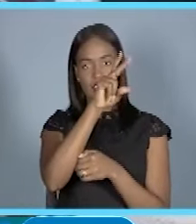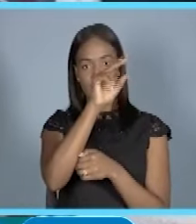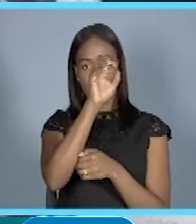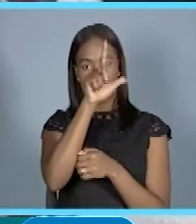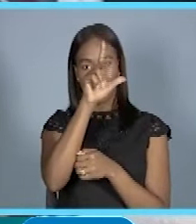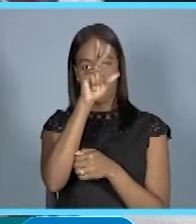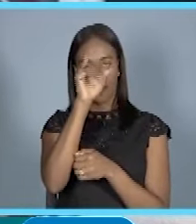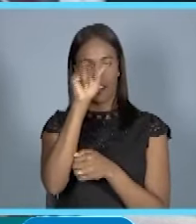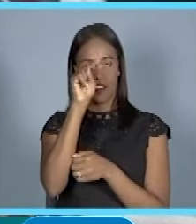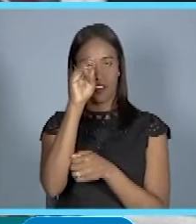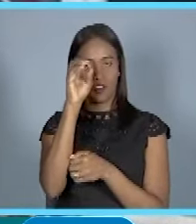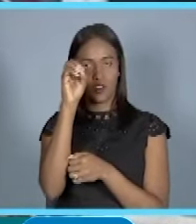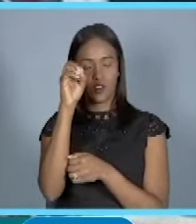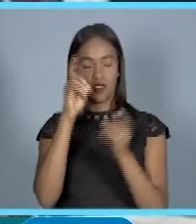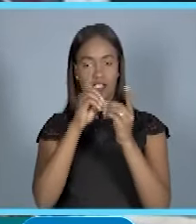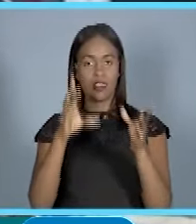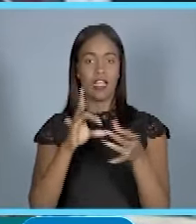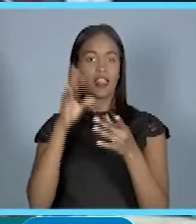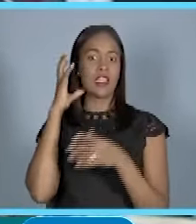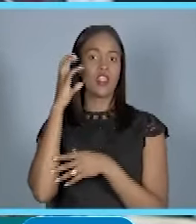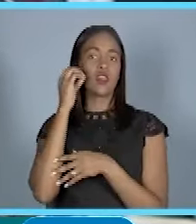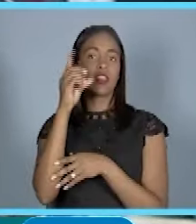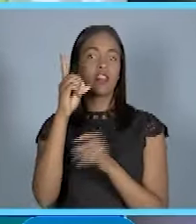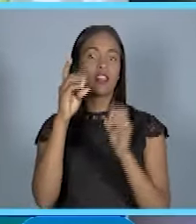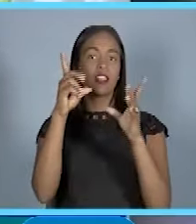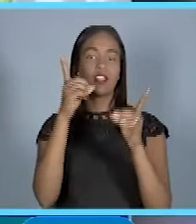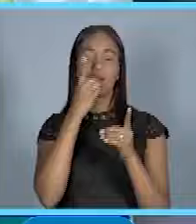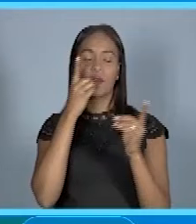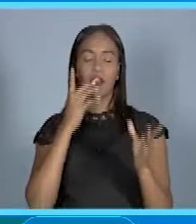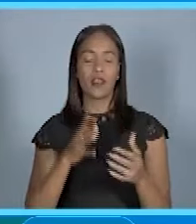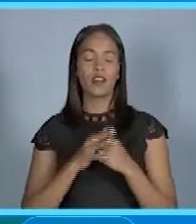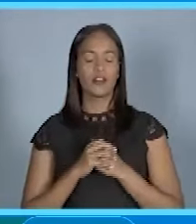Reynoso, director de Radio Educativa Dominicana.